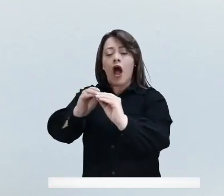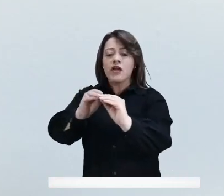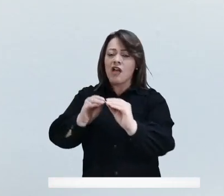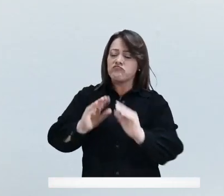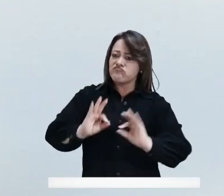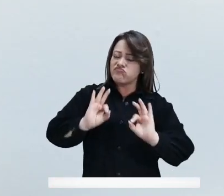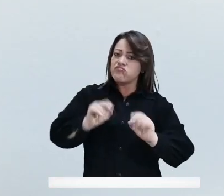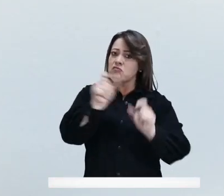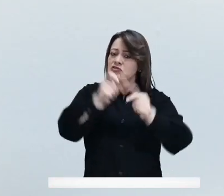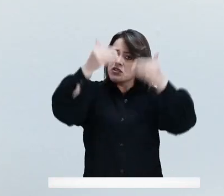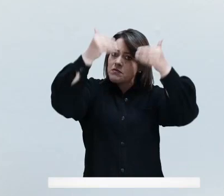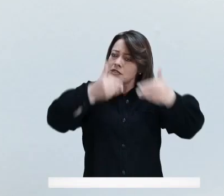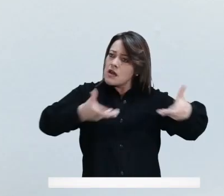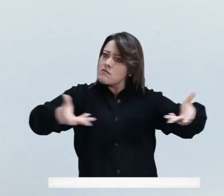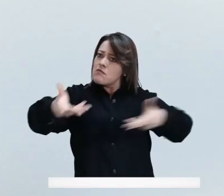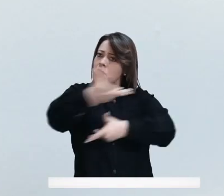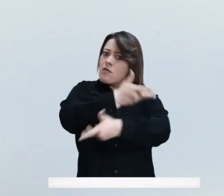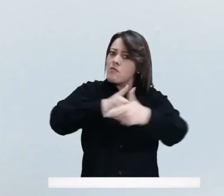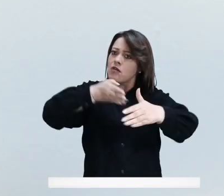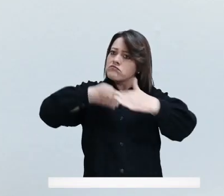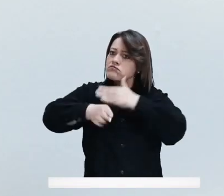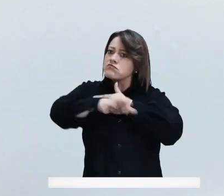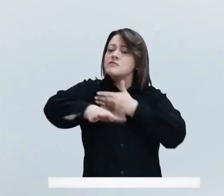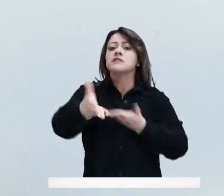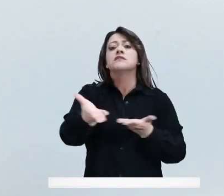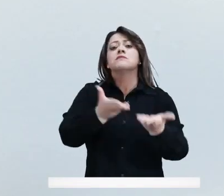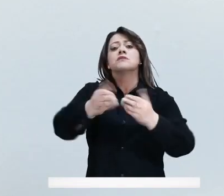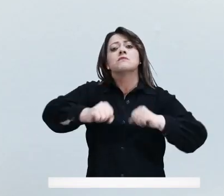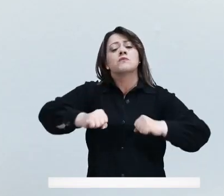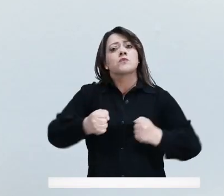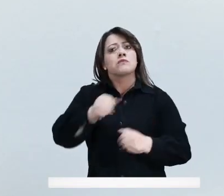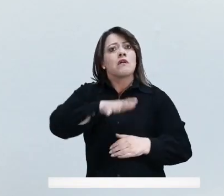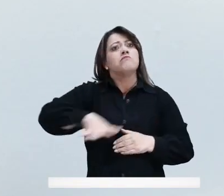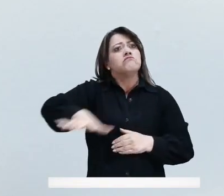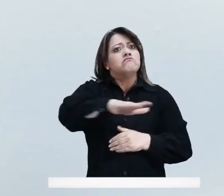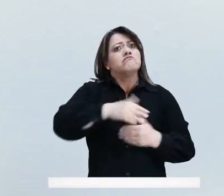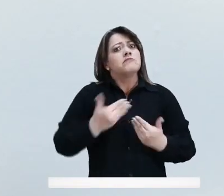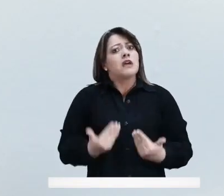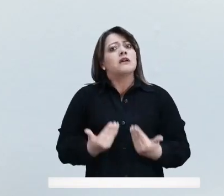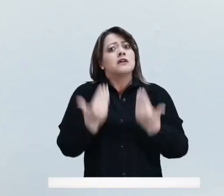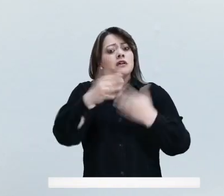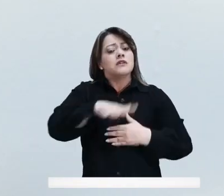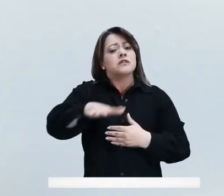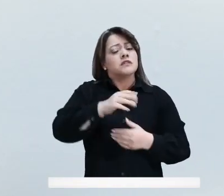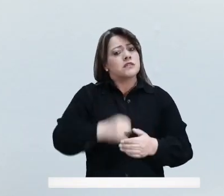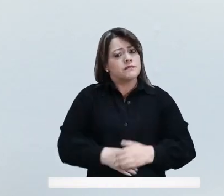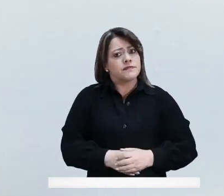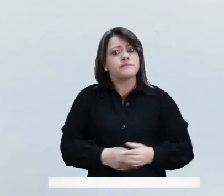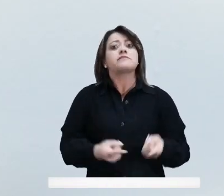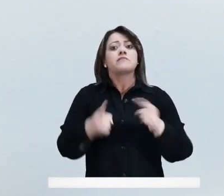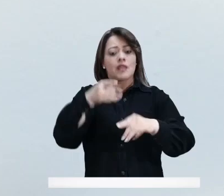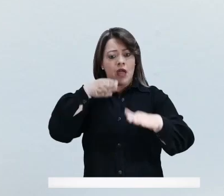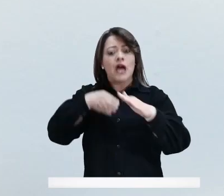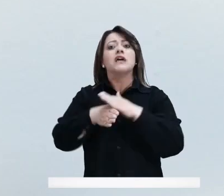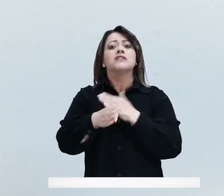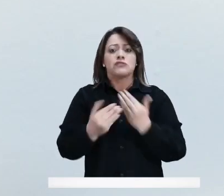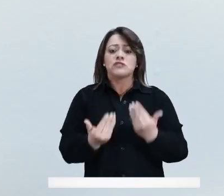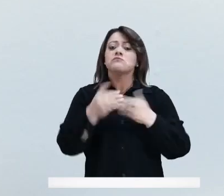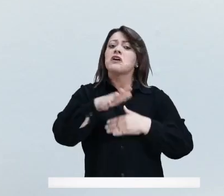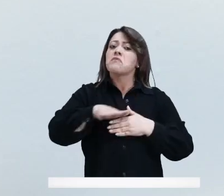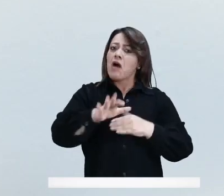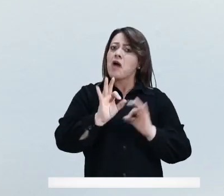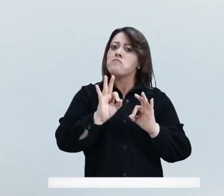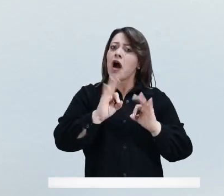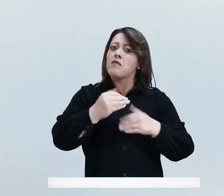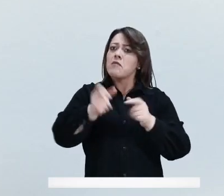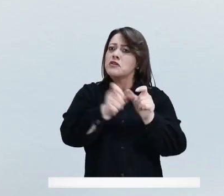con discapacidad pues puedan disfrutar de la ciudad, acceder a todos sus servicios, recorrerla y pues por supuesto acceder a todos los